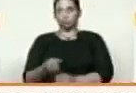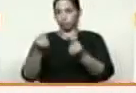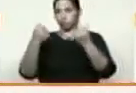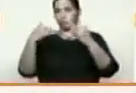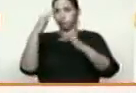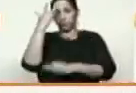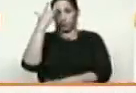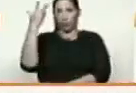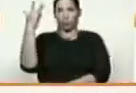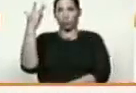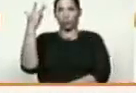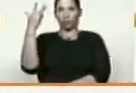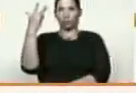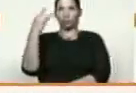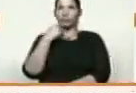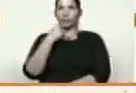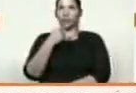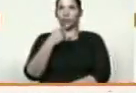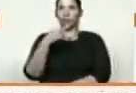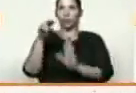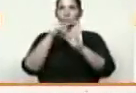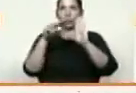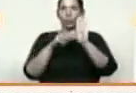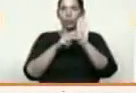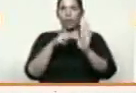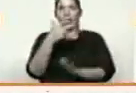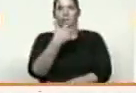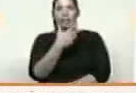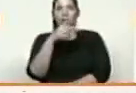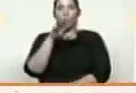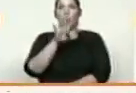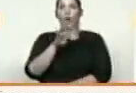la norma, el 347 de la